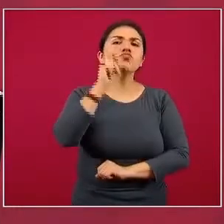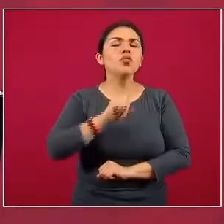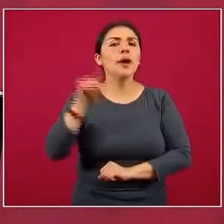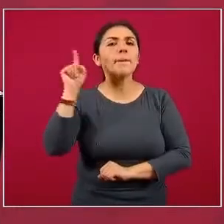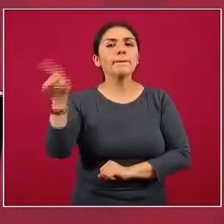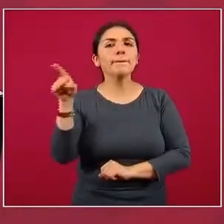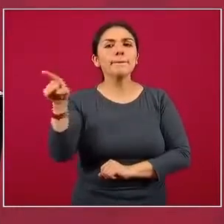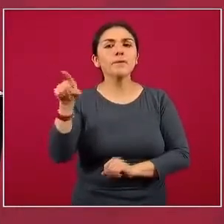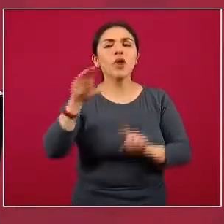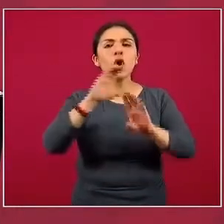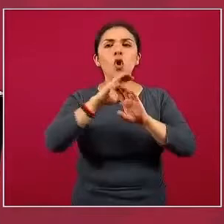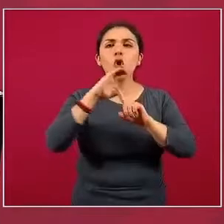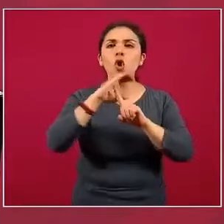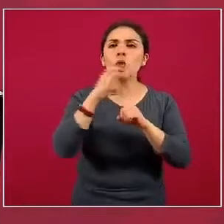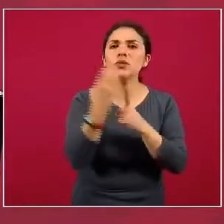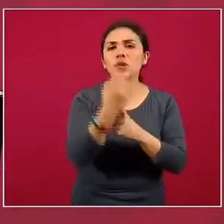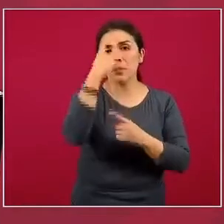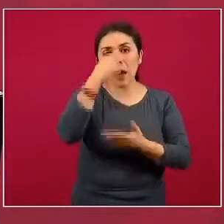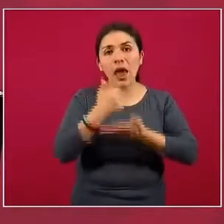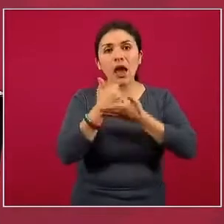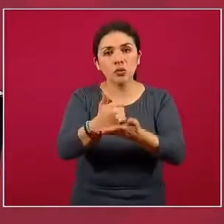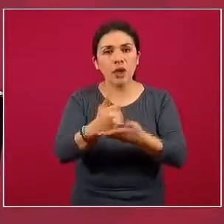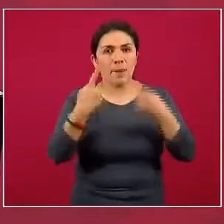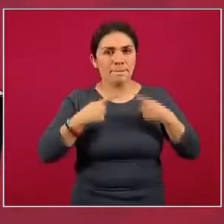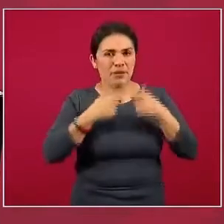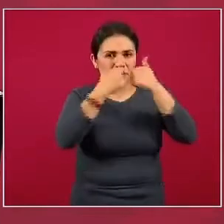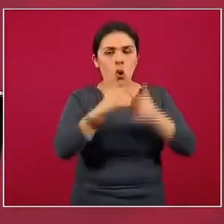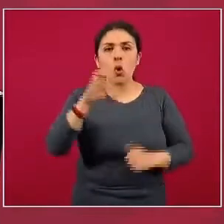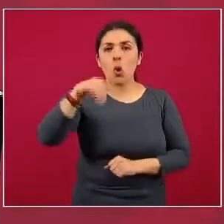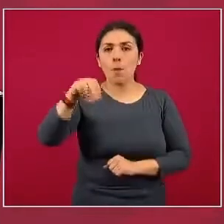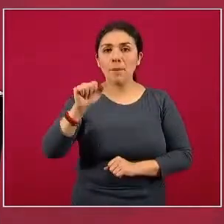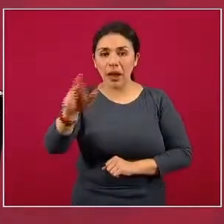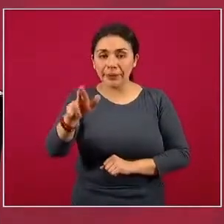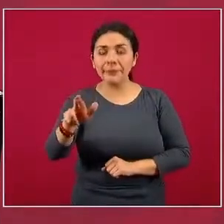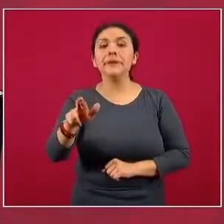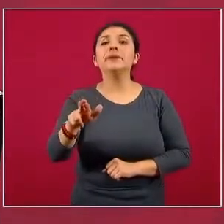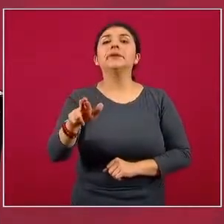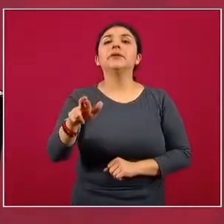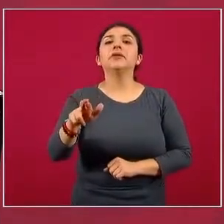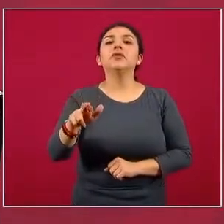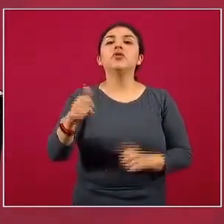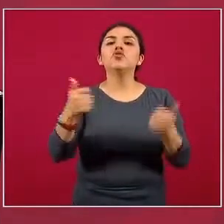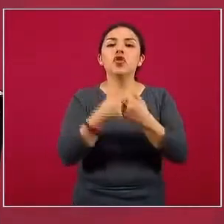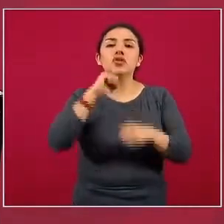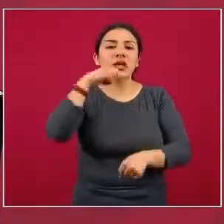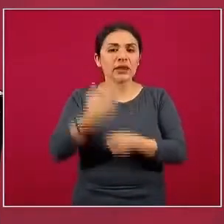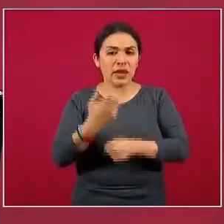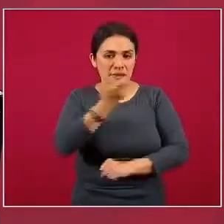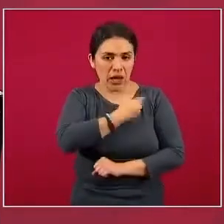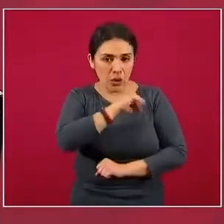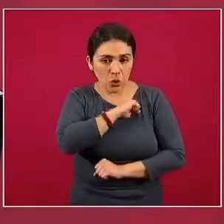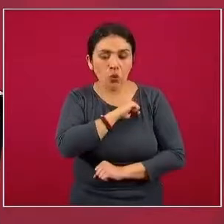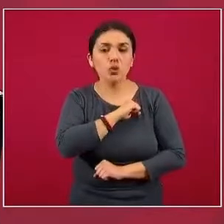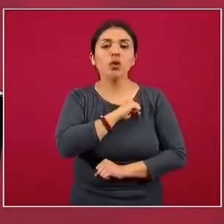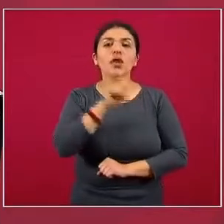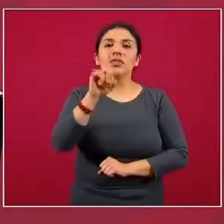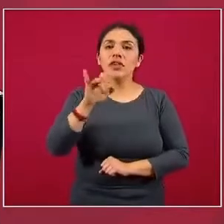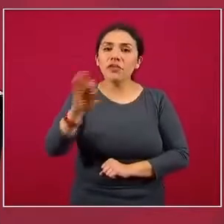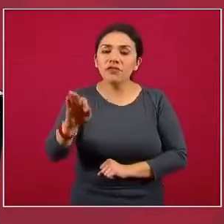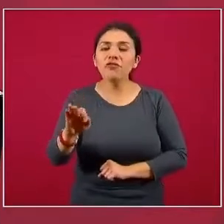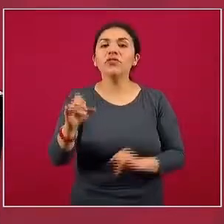la Comisión de Ayuda a Refugiados, la COMAR. Participó, ya dije, la Secretaría de Salud, el Sistema Nacional